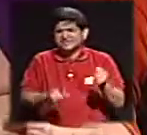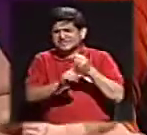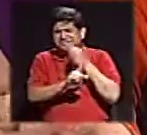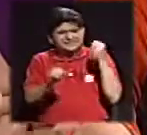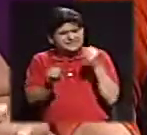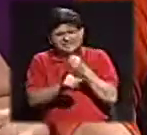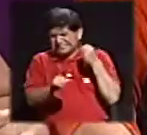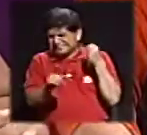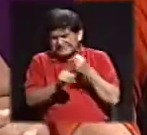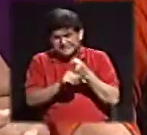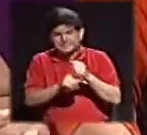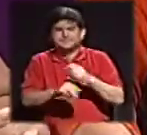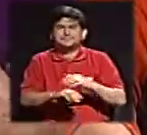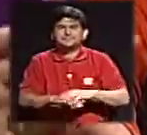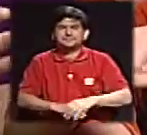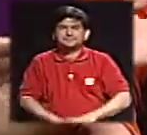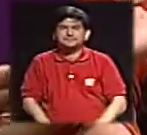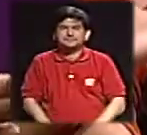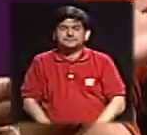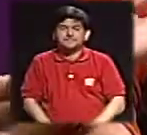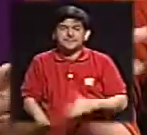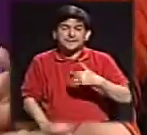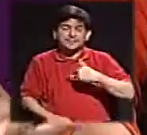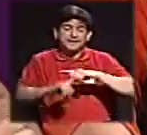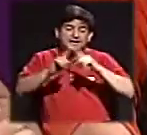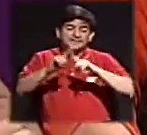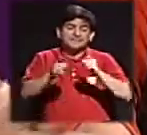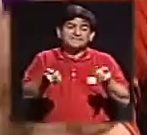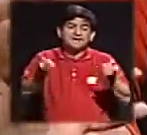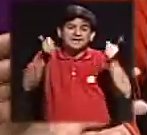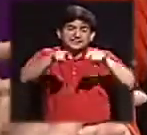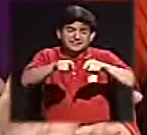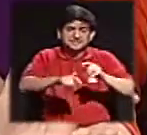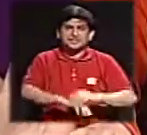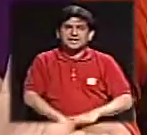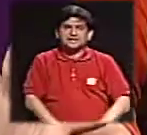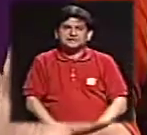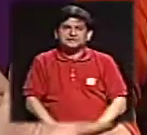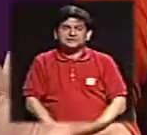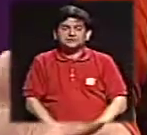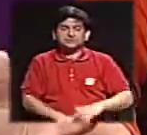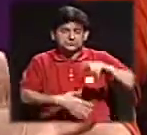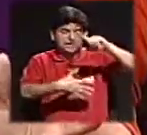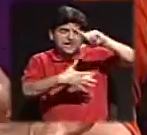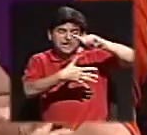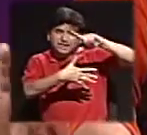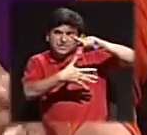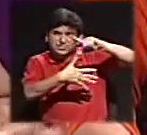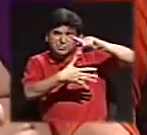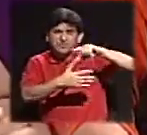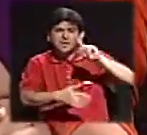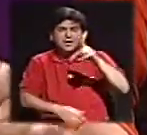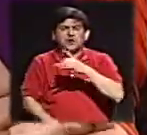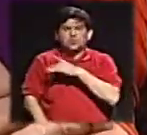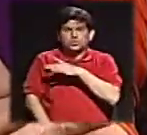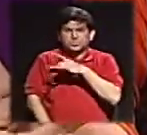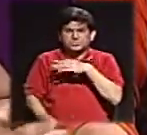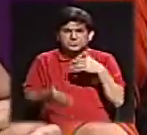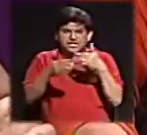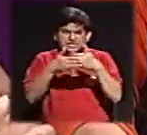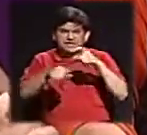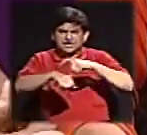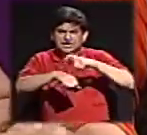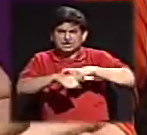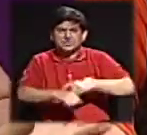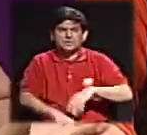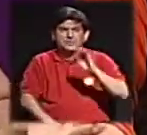tan violento. Tenemos diferentes casos también, bueno, en Latinoamérica tenemos uno en Chile recientemente